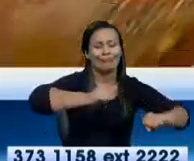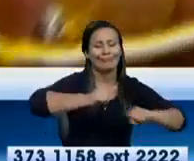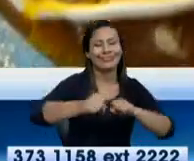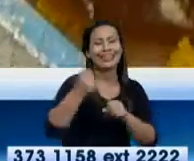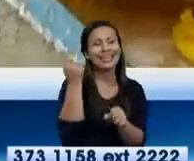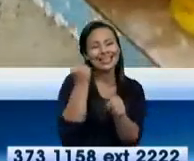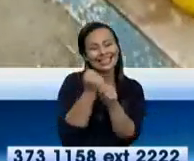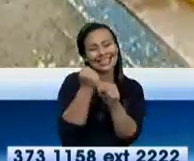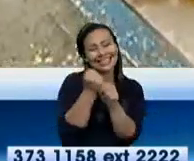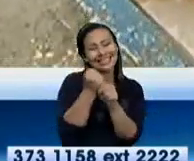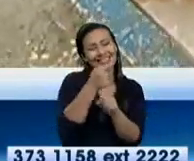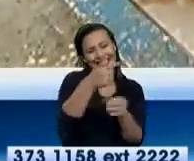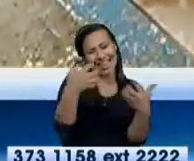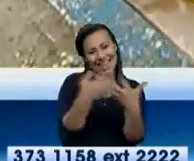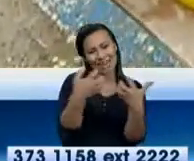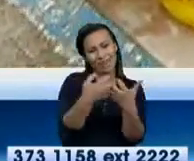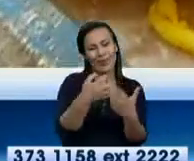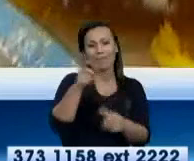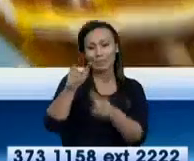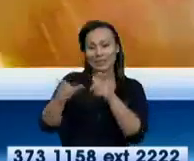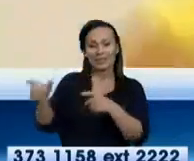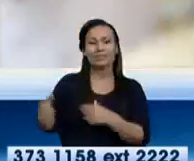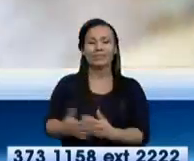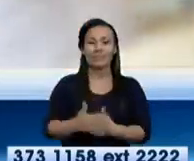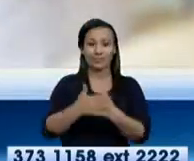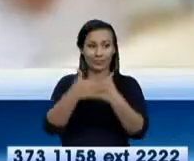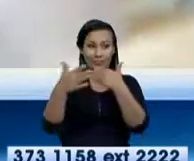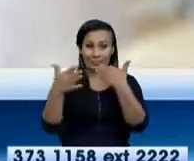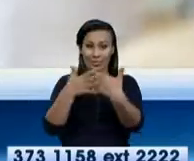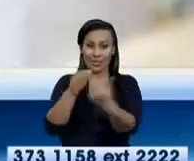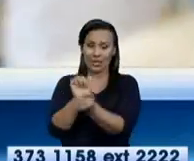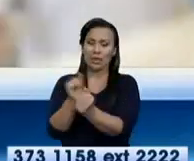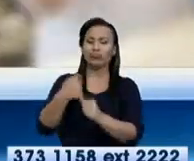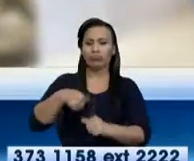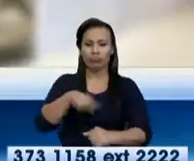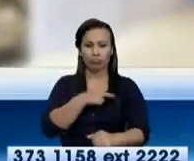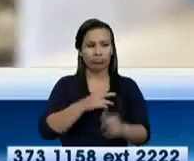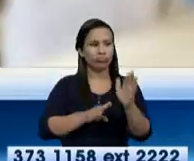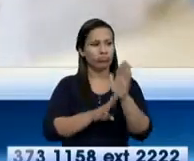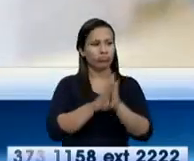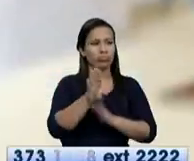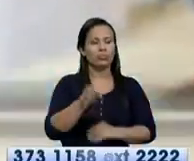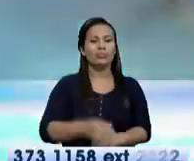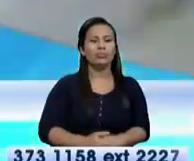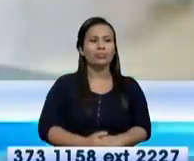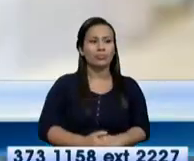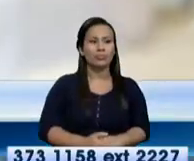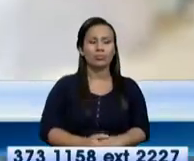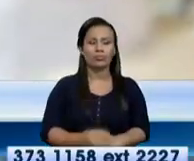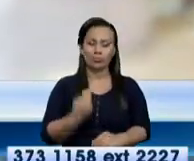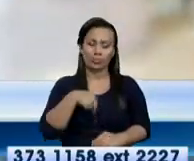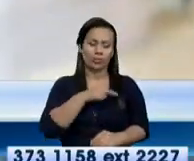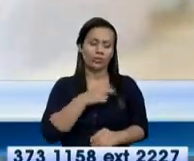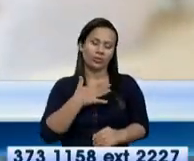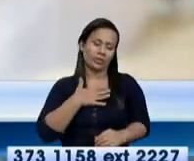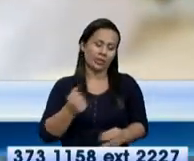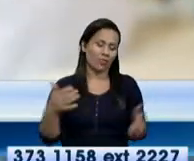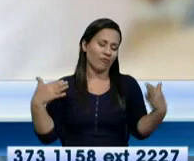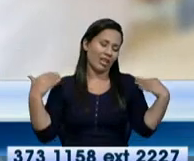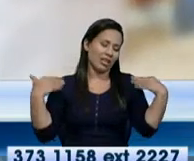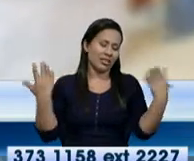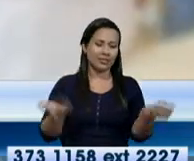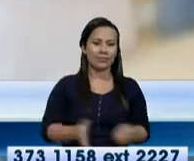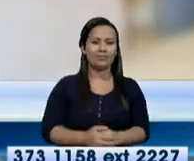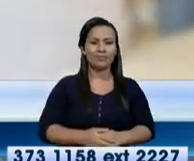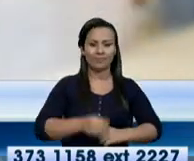conjugar haciendo equipo. Somos del Centro de Mínima Seguridad Regional 8, ¿ya? Y estamos, bueno, fue